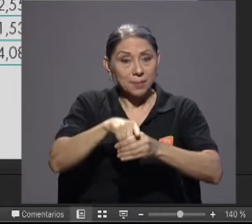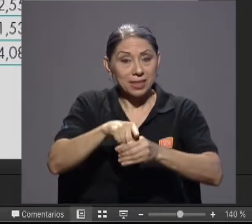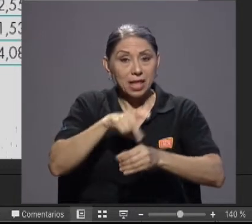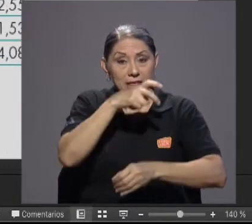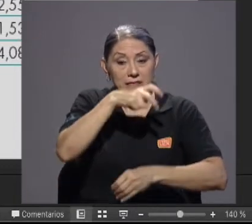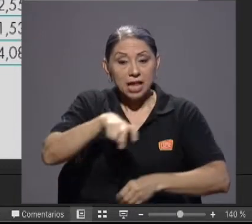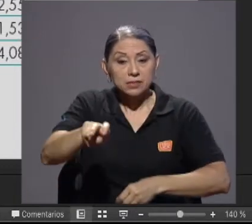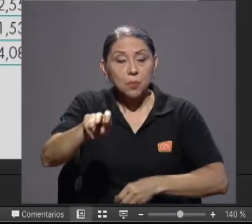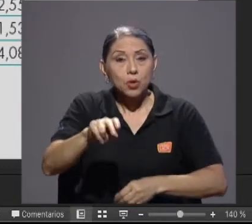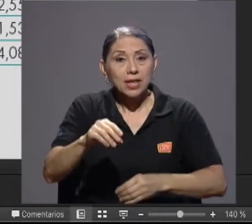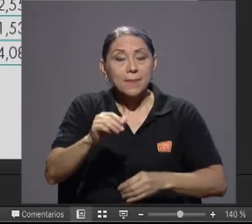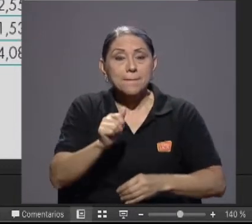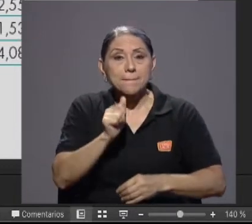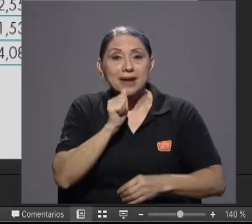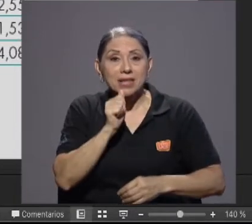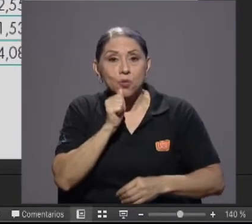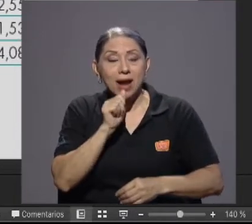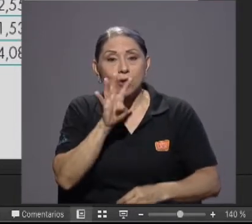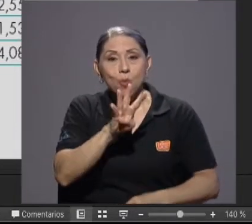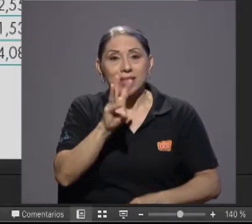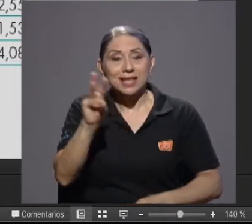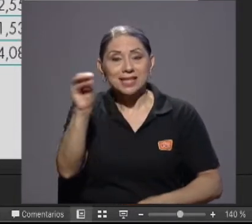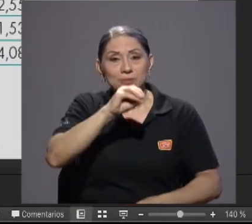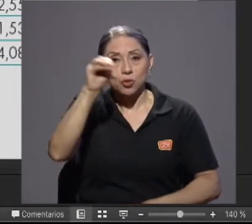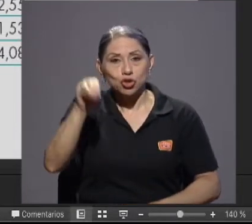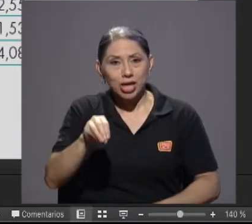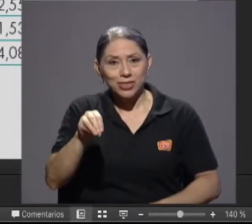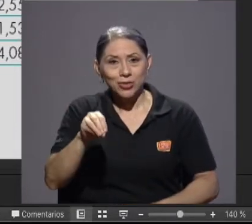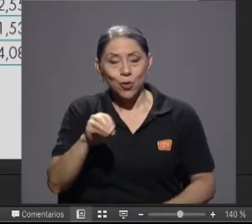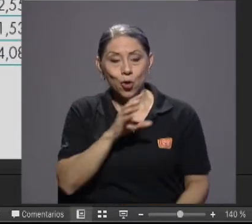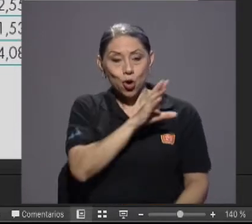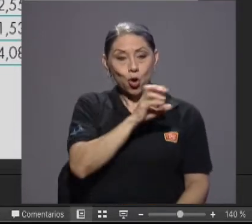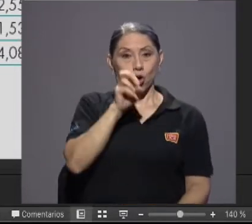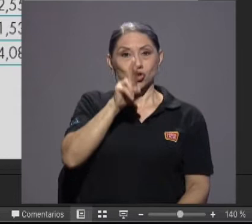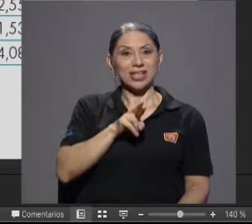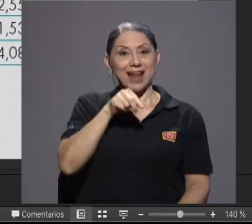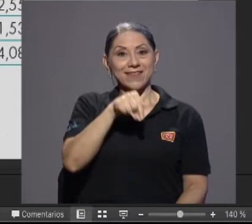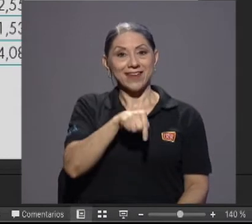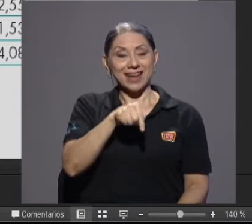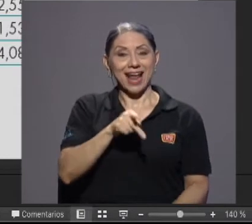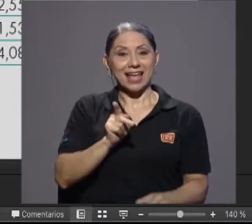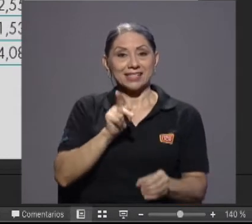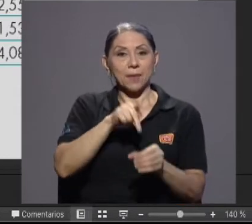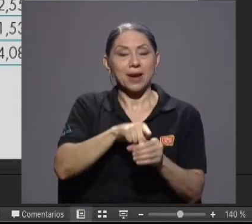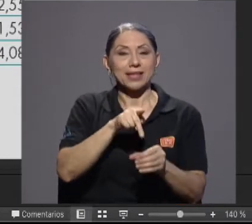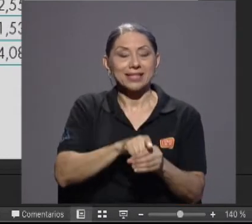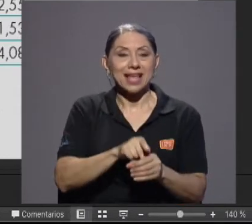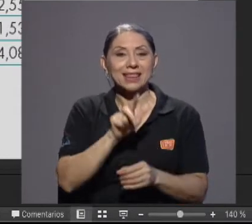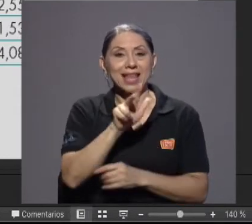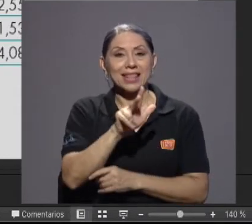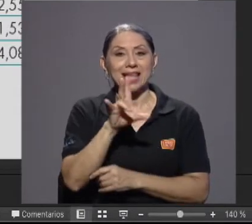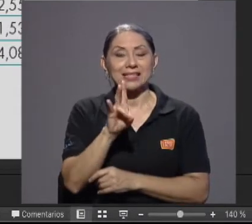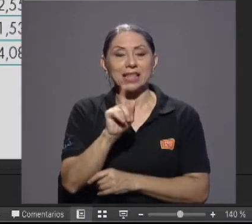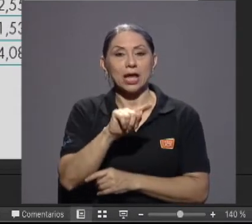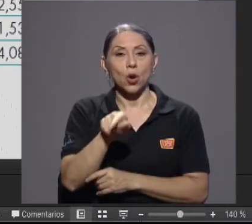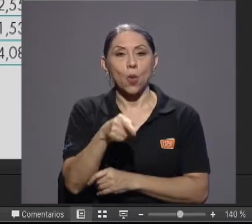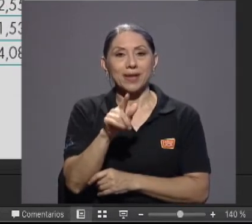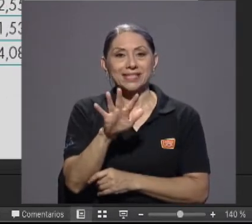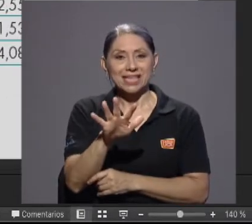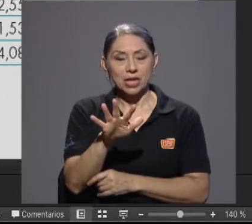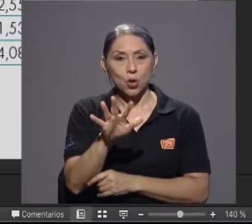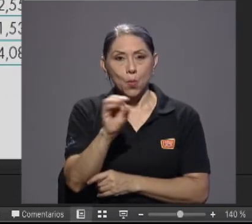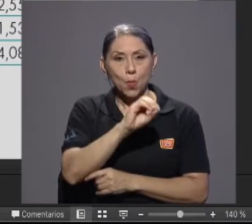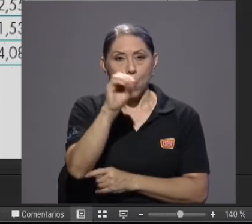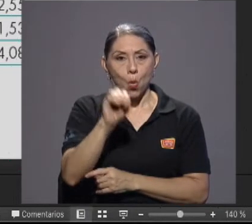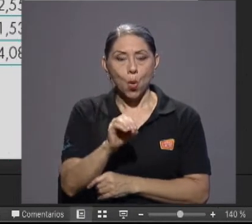el 46%, y en el caso de Costa Rica, esa participación ha sido de 37,5%, esto para